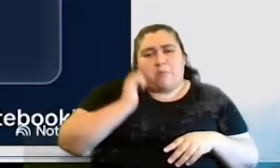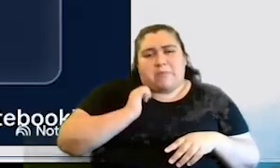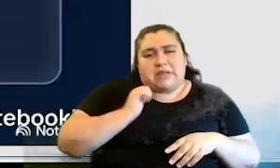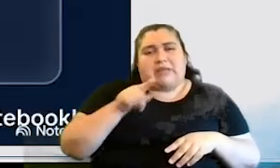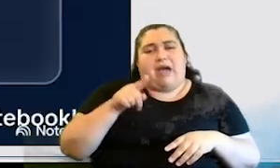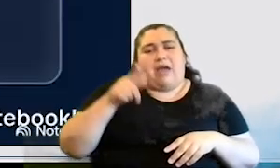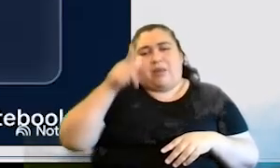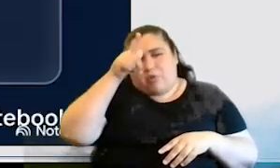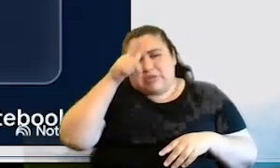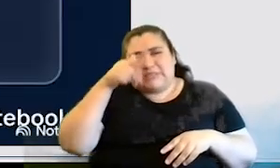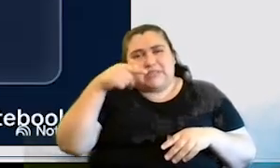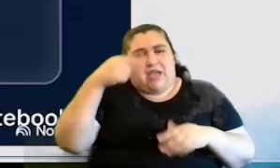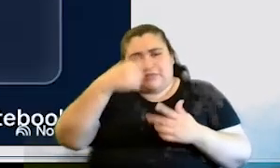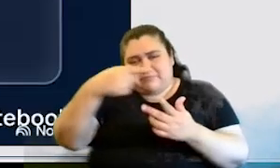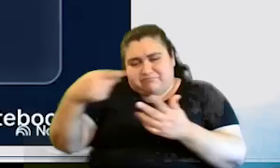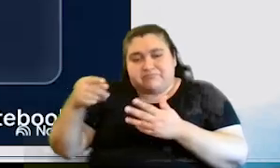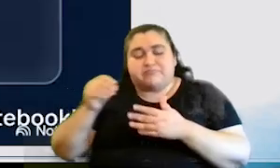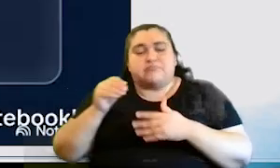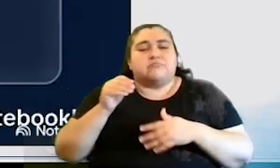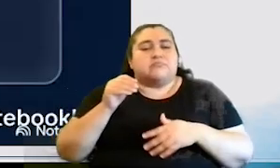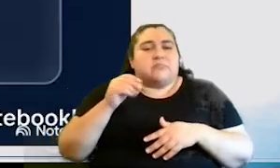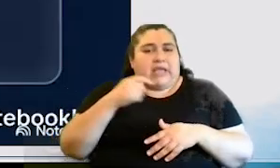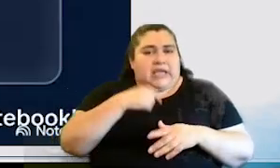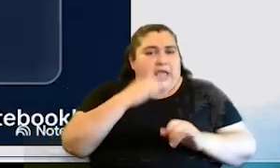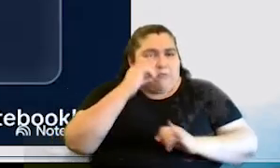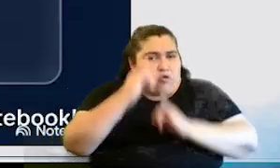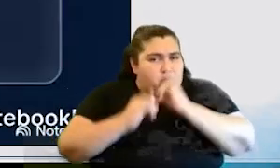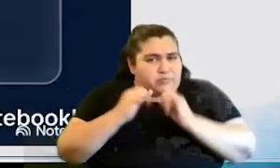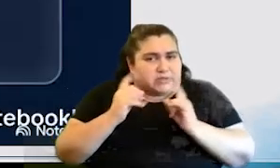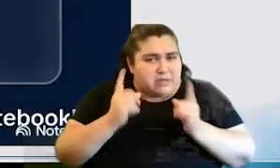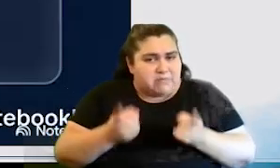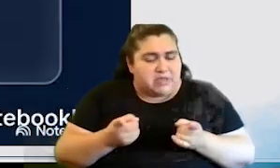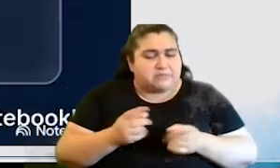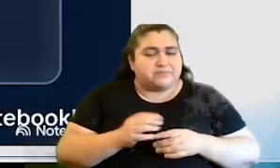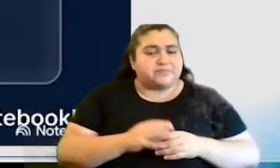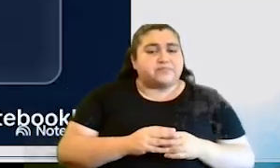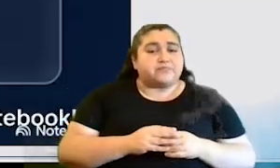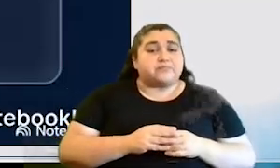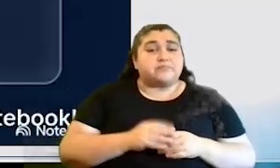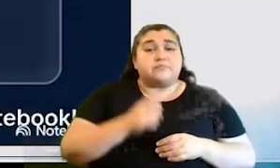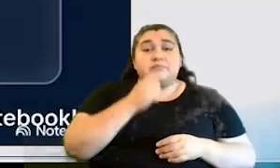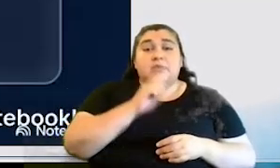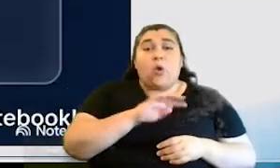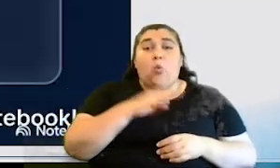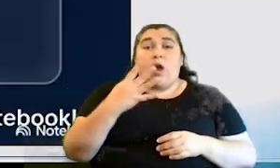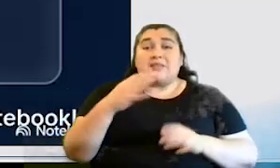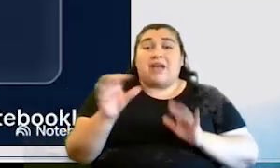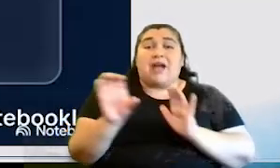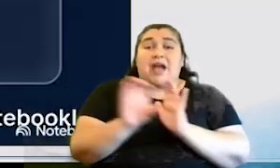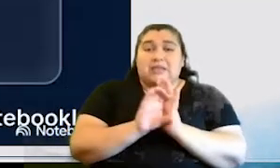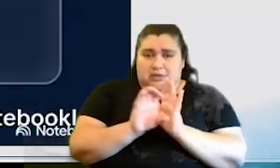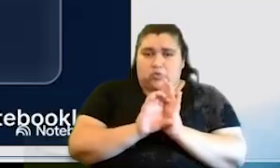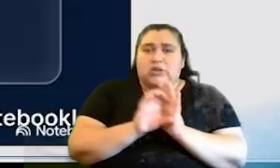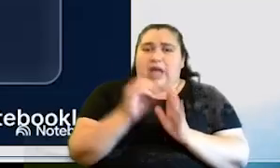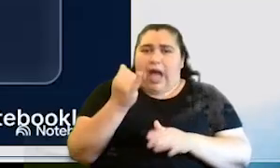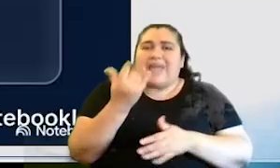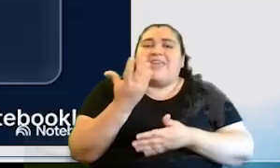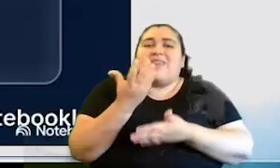Entonces, también no queríamos dejar de mencionar que en cuarta categoría está la posibilidad de